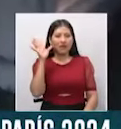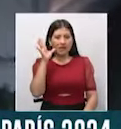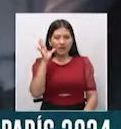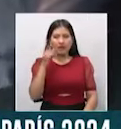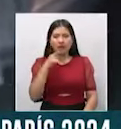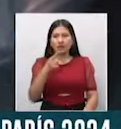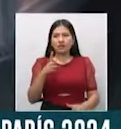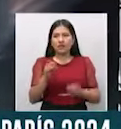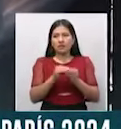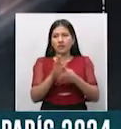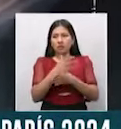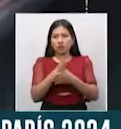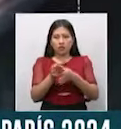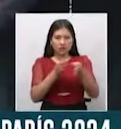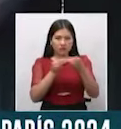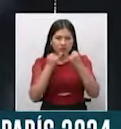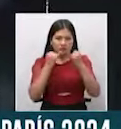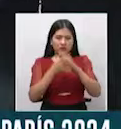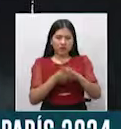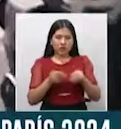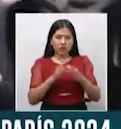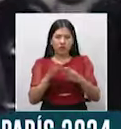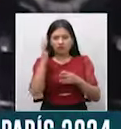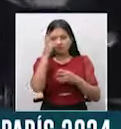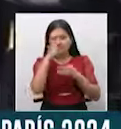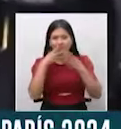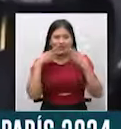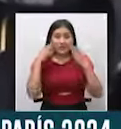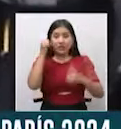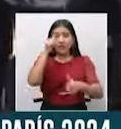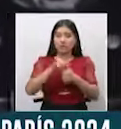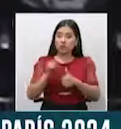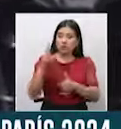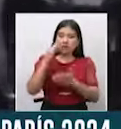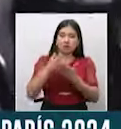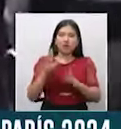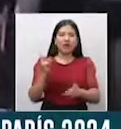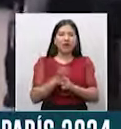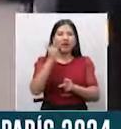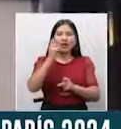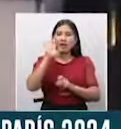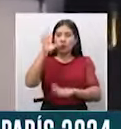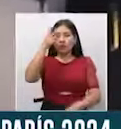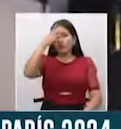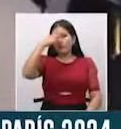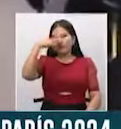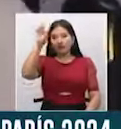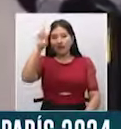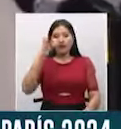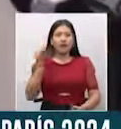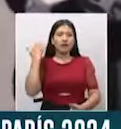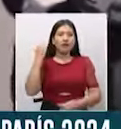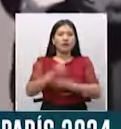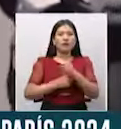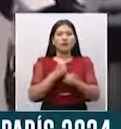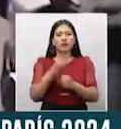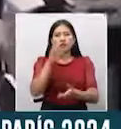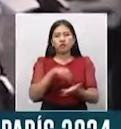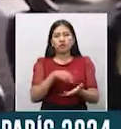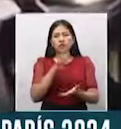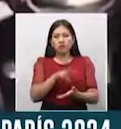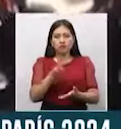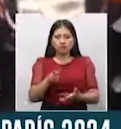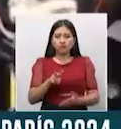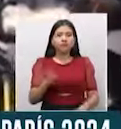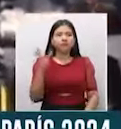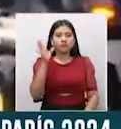nos comparte una anécdota con una sonrisa. Cuando Héctor ganó el maratón en la Ciudad de México el año 2022,